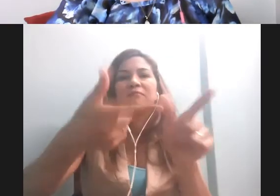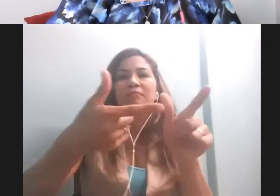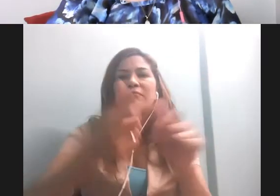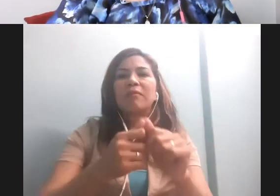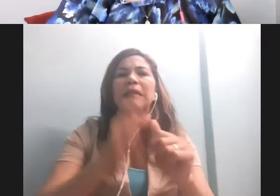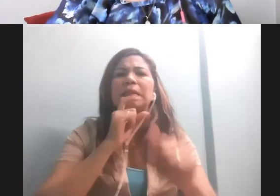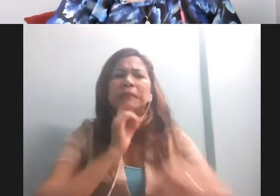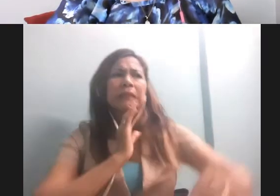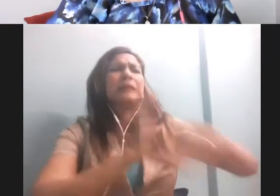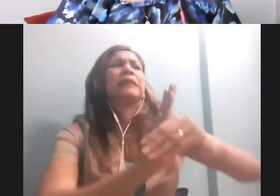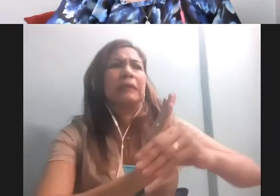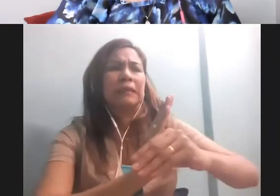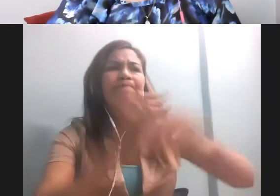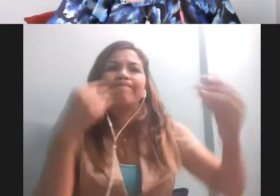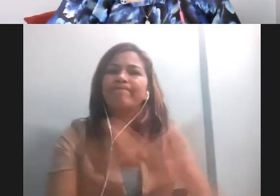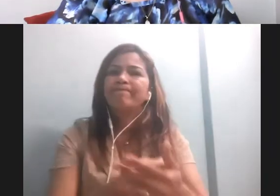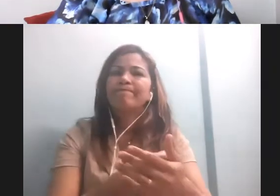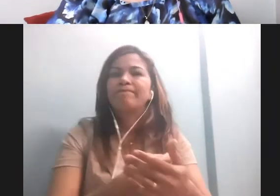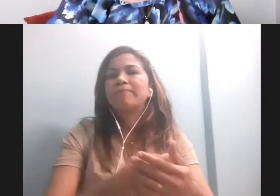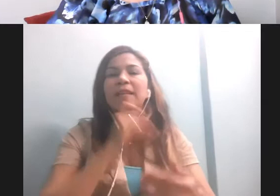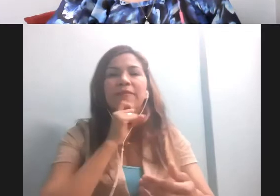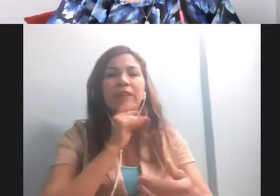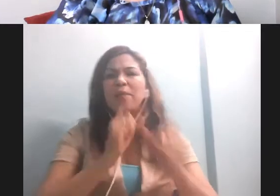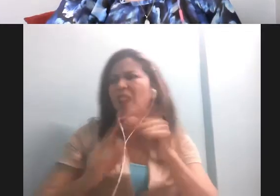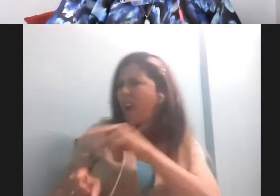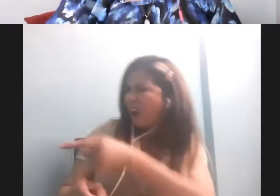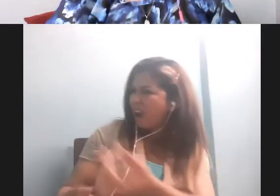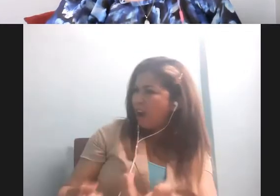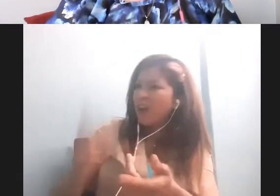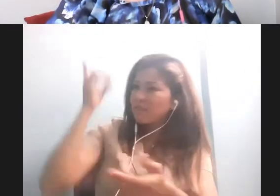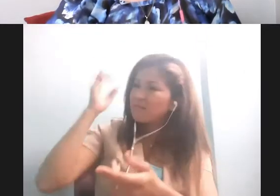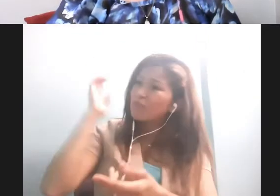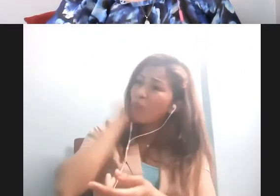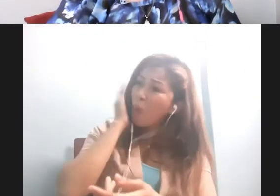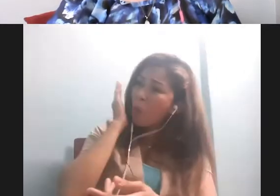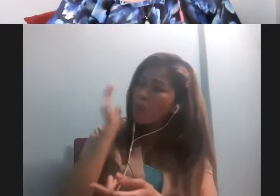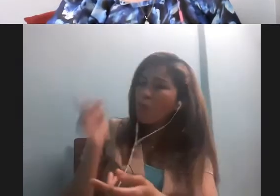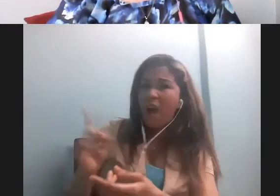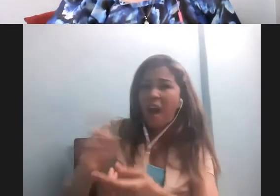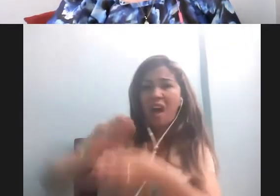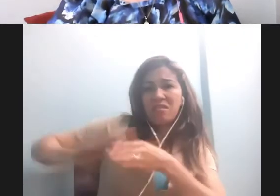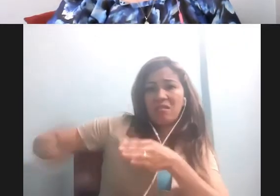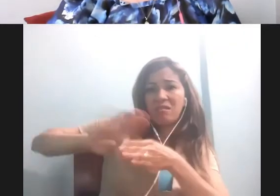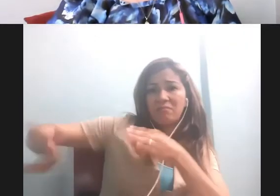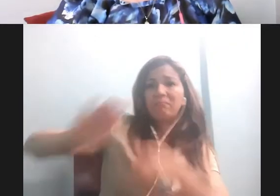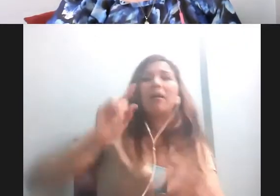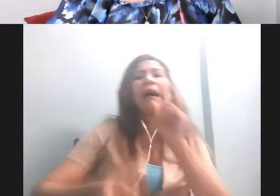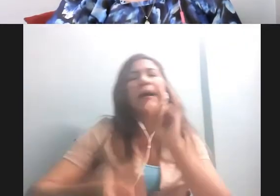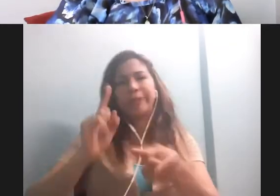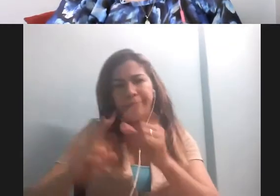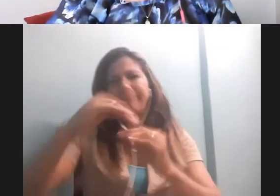más al llegar a un sitio. Entonces, además de que eres extranjero, además que tienes una discapacidad, eso puede ser, en algunos casos es considerado de esa